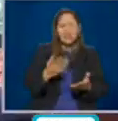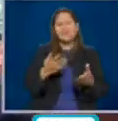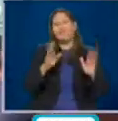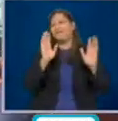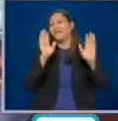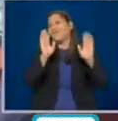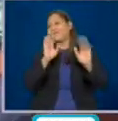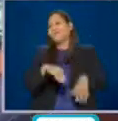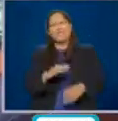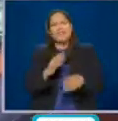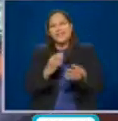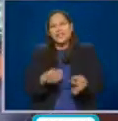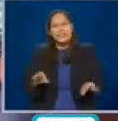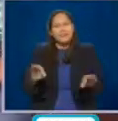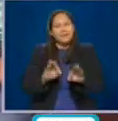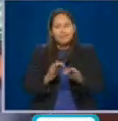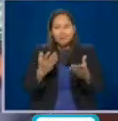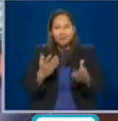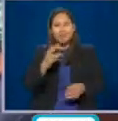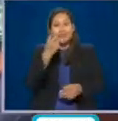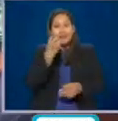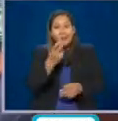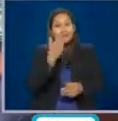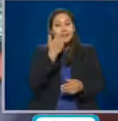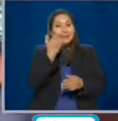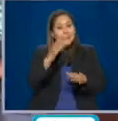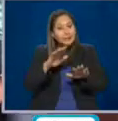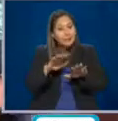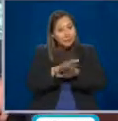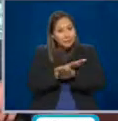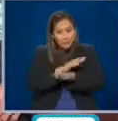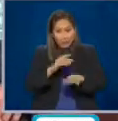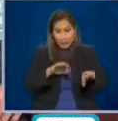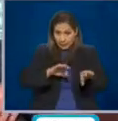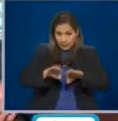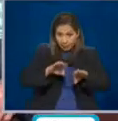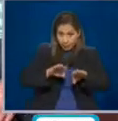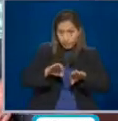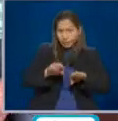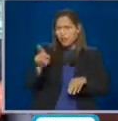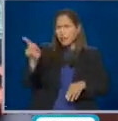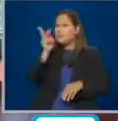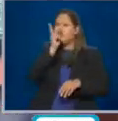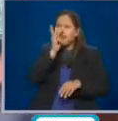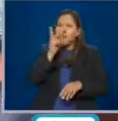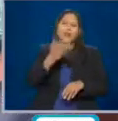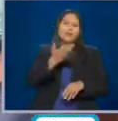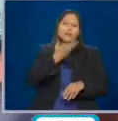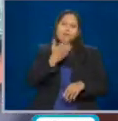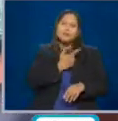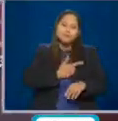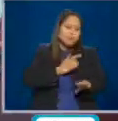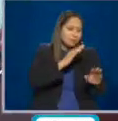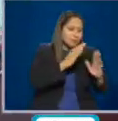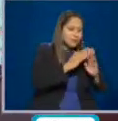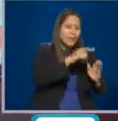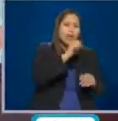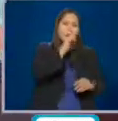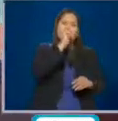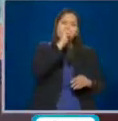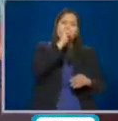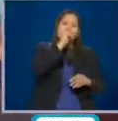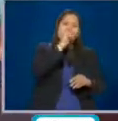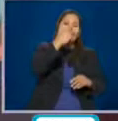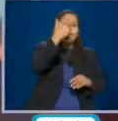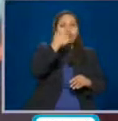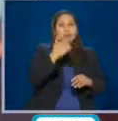es justamente lo que estamos queriendo transformar. Y no solamente de trabajo, a lo mejor el papá es muy hogareño y se quiere quedar a darle la mamila de la noche, y la